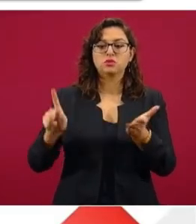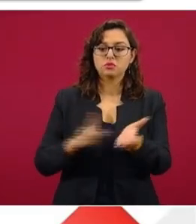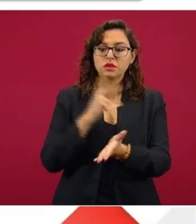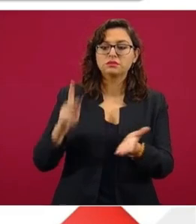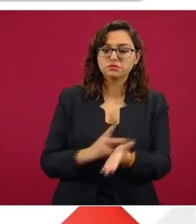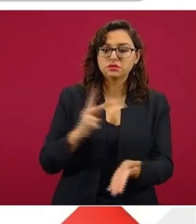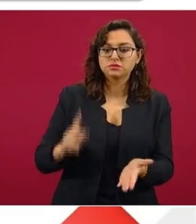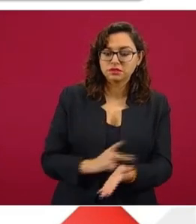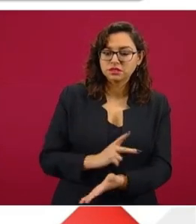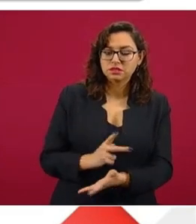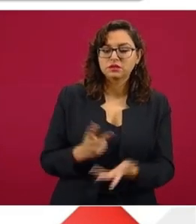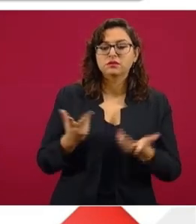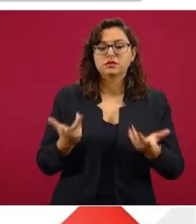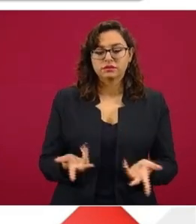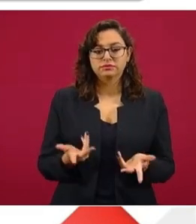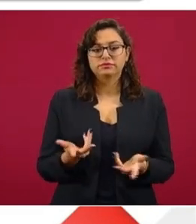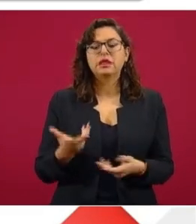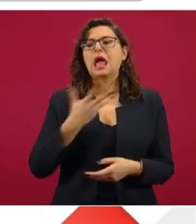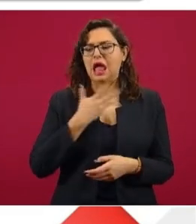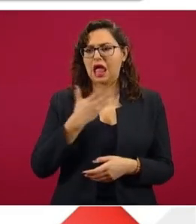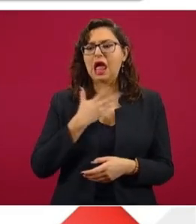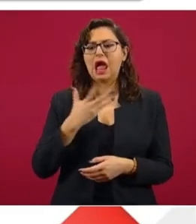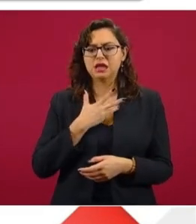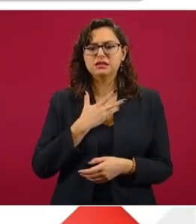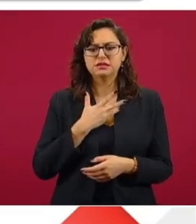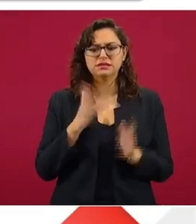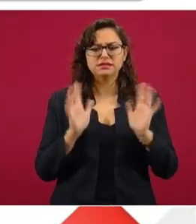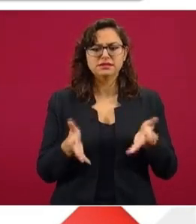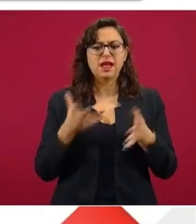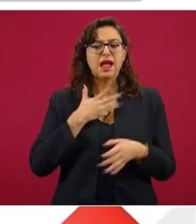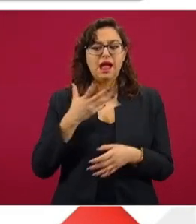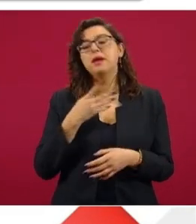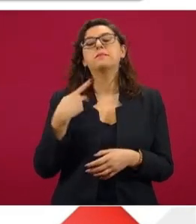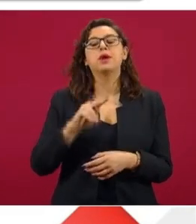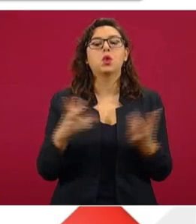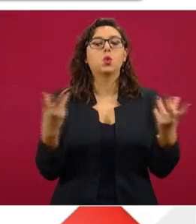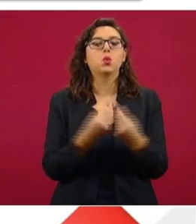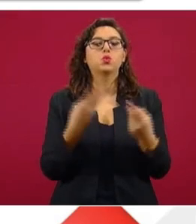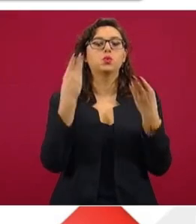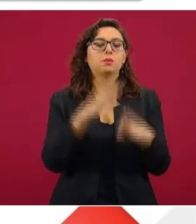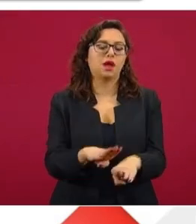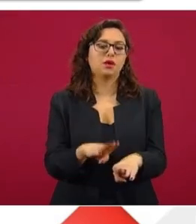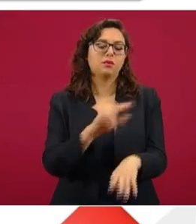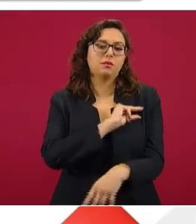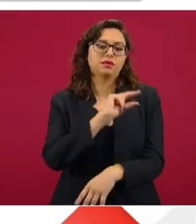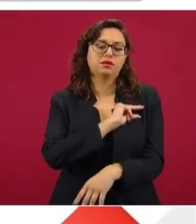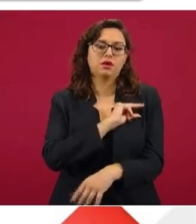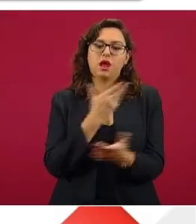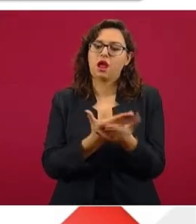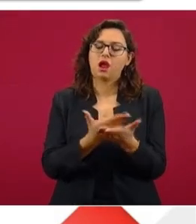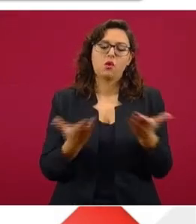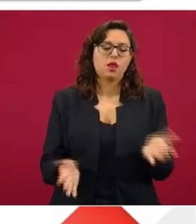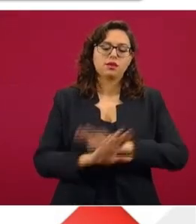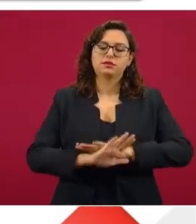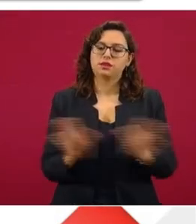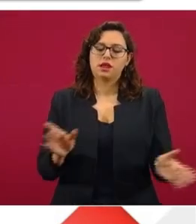subsecuentes, pero coparticipados con la banca, que es la condición que ponía antes de la reforma la ley del Infonavit. Ahora lo vamos a